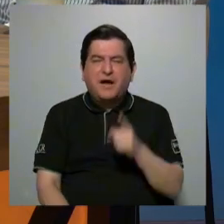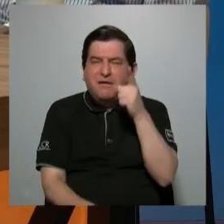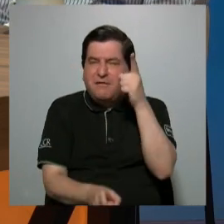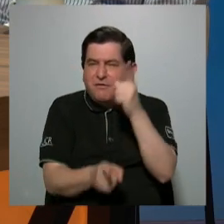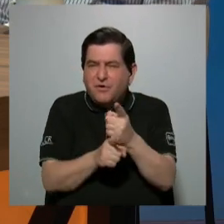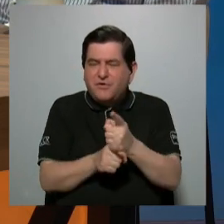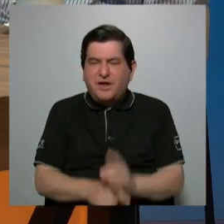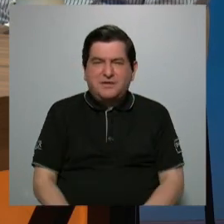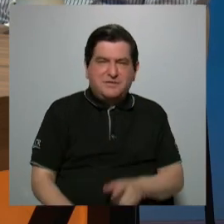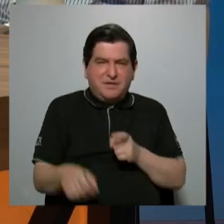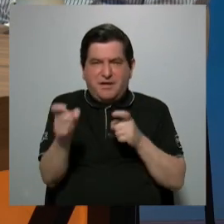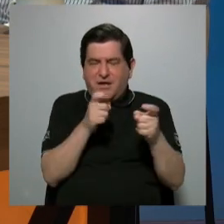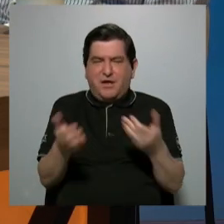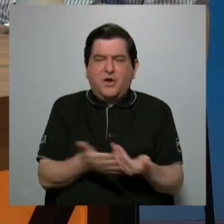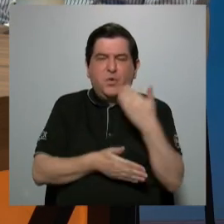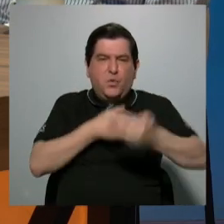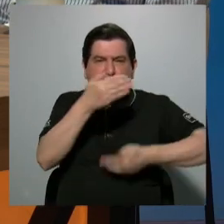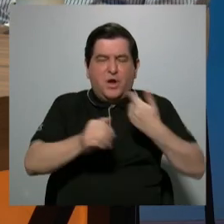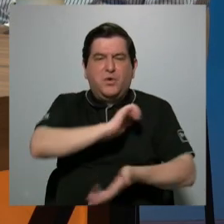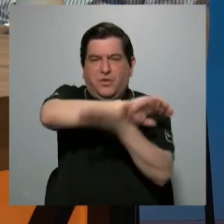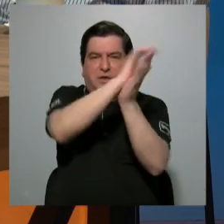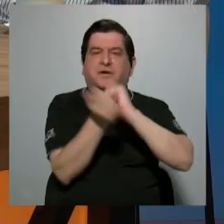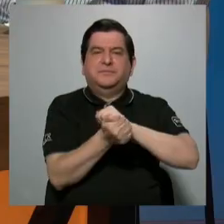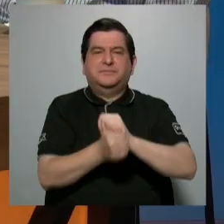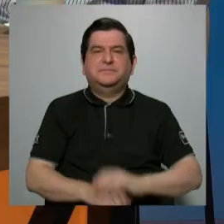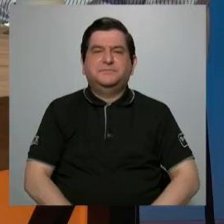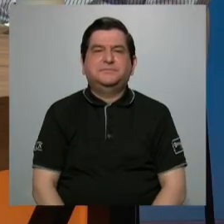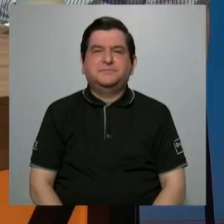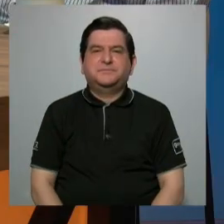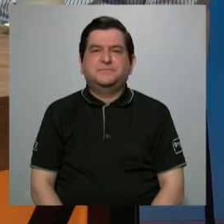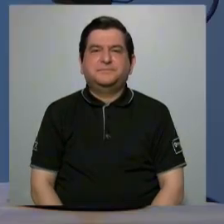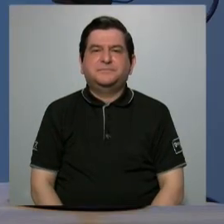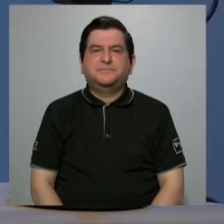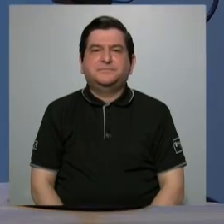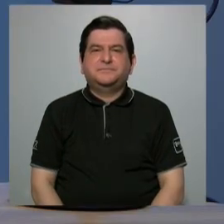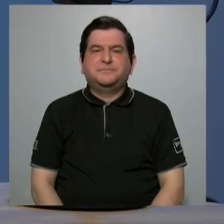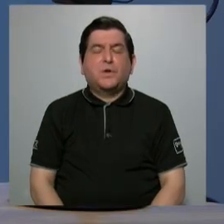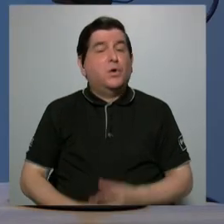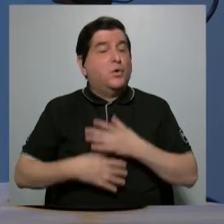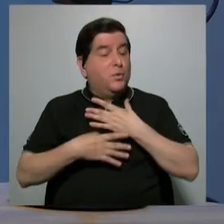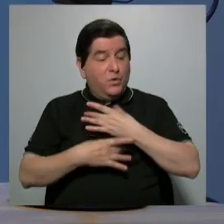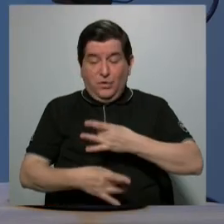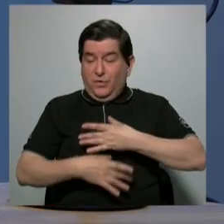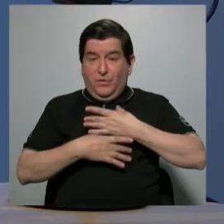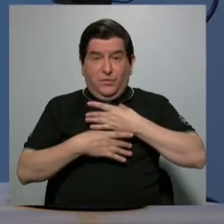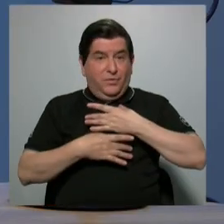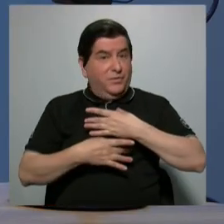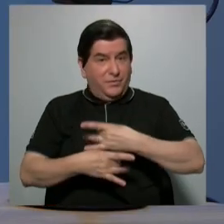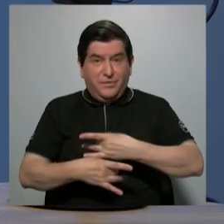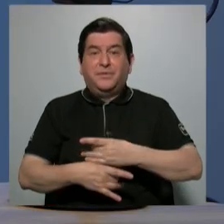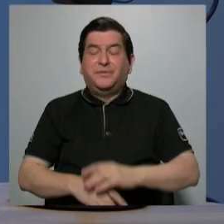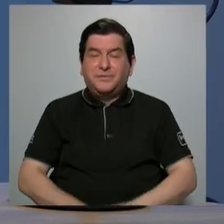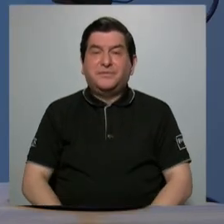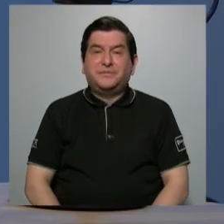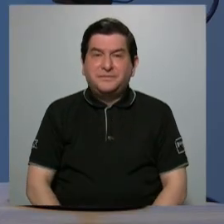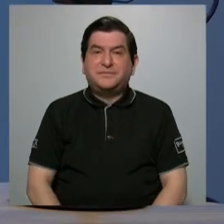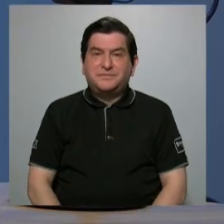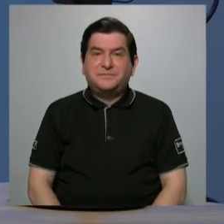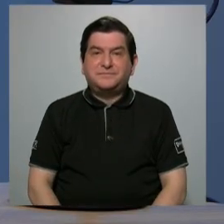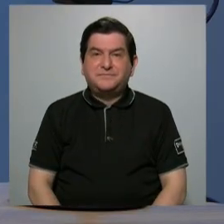para gestionar estos nuevos procesos de transformación. Pues qué interesante,